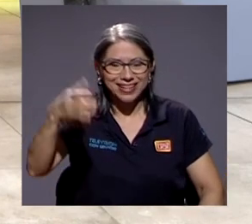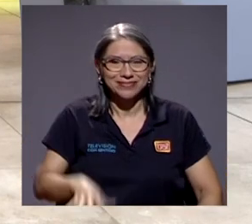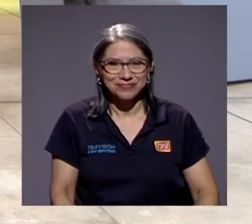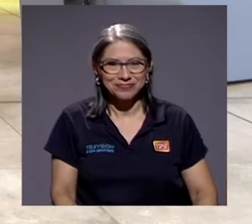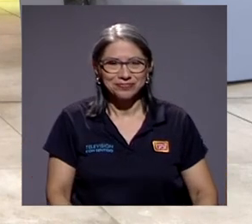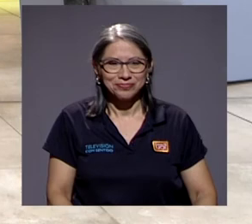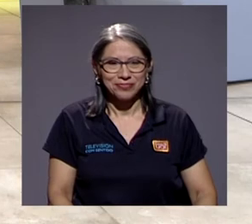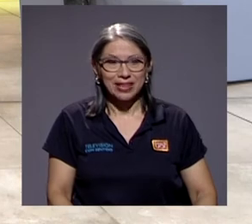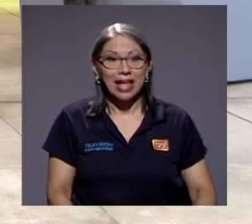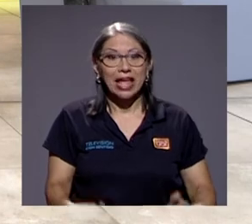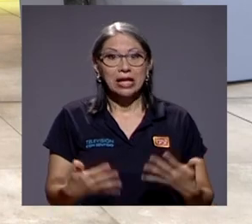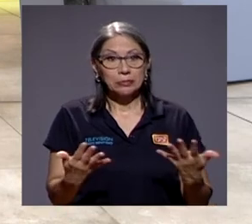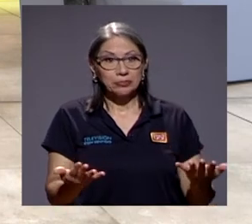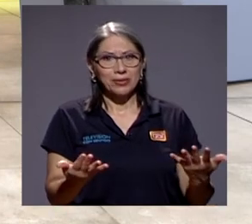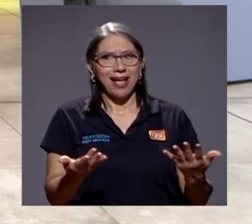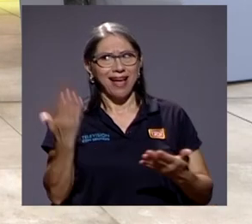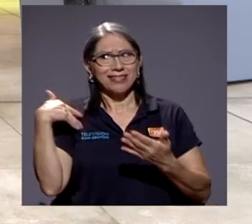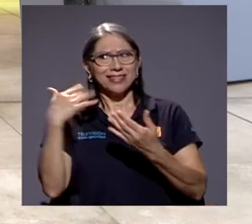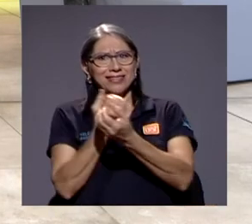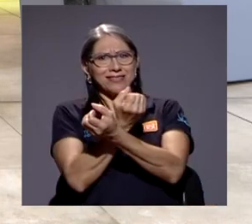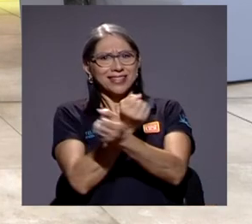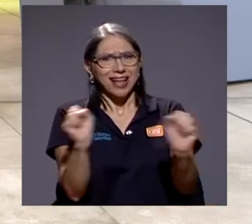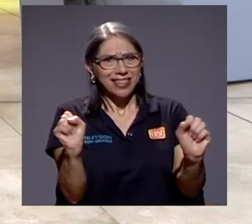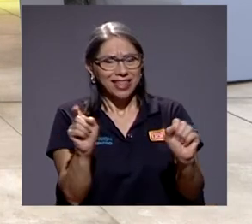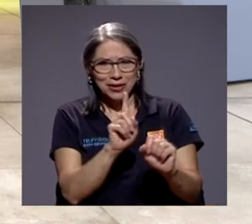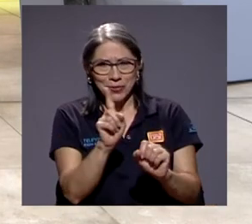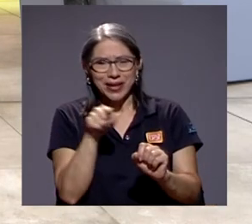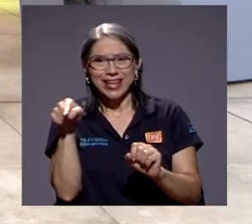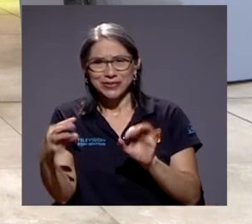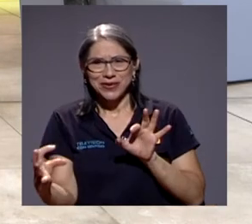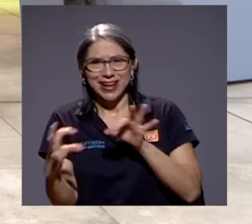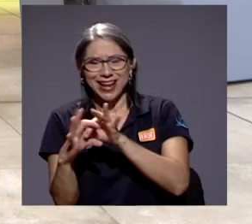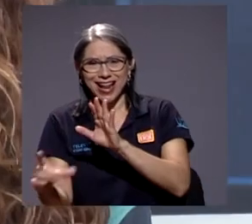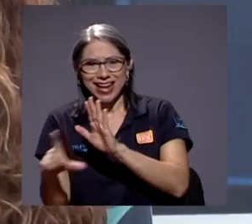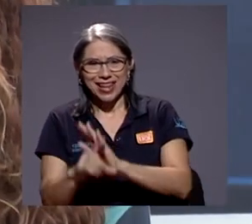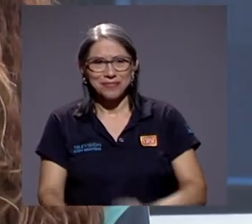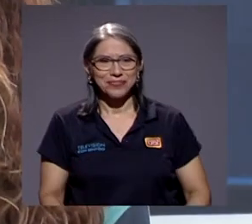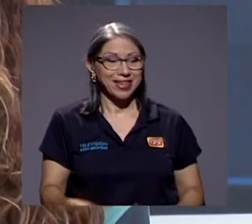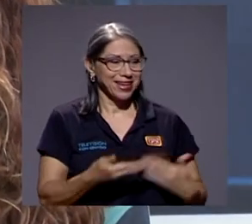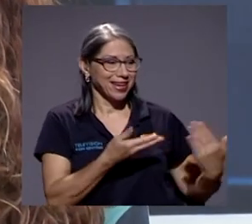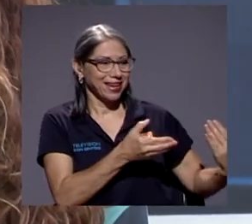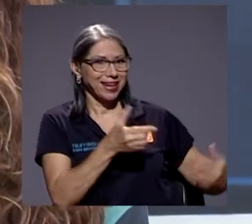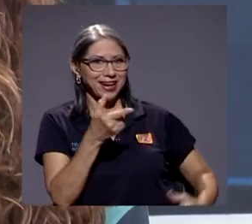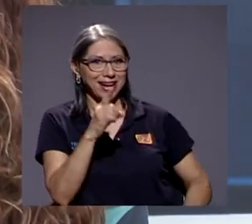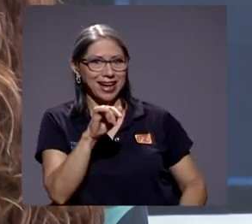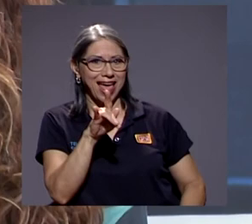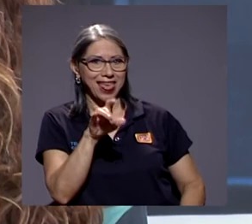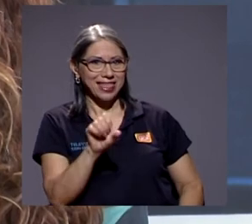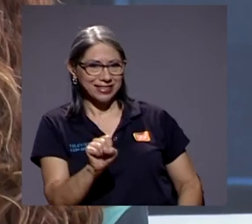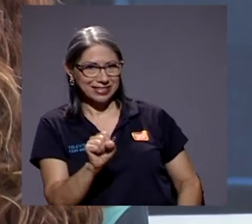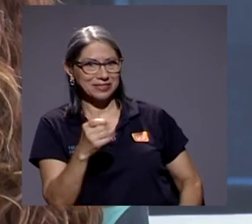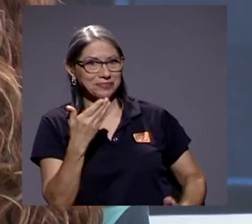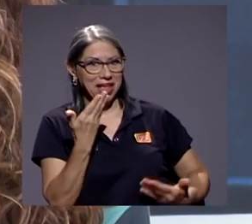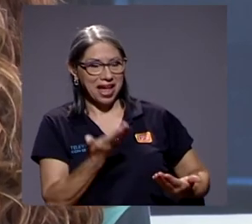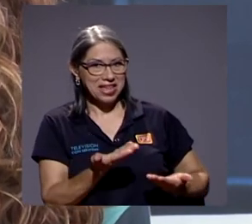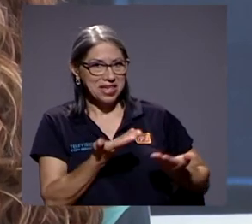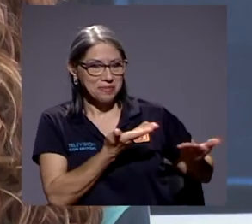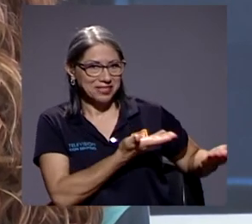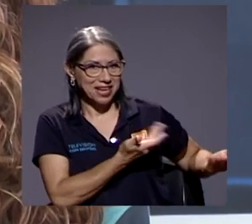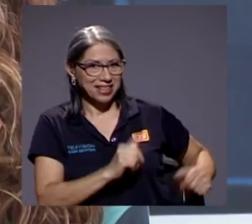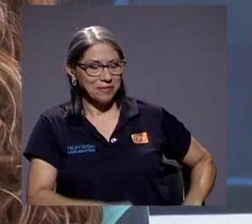el rescate tiene más que ver con la ley que ahora vamos a hablar así la de la gente aquí a mi izquierda